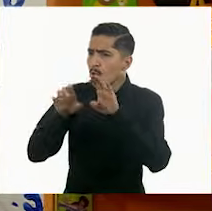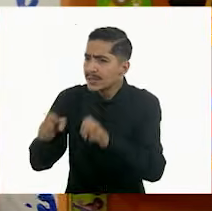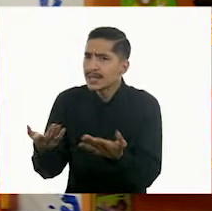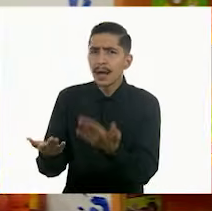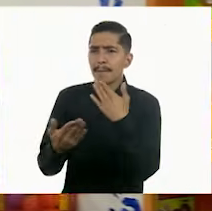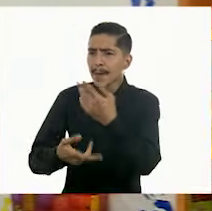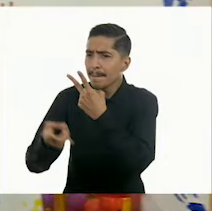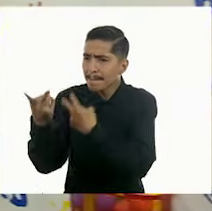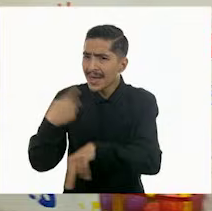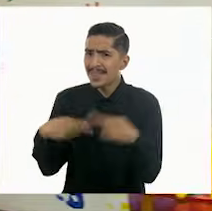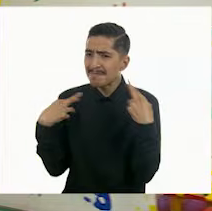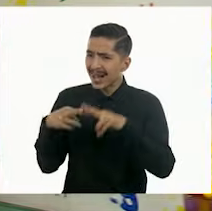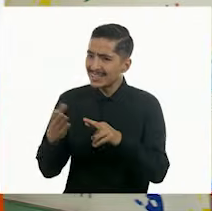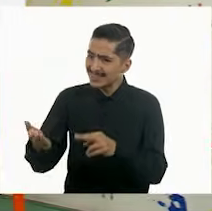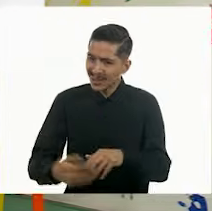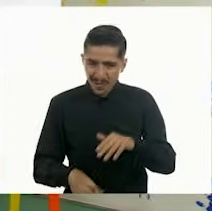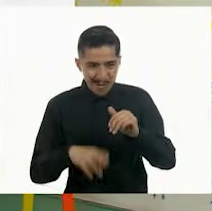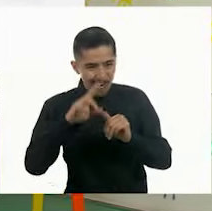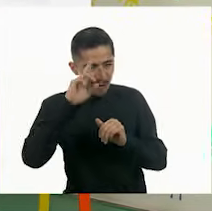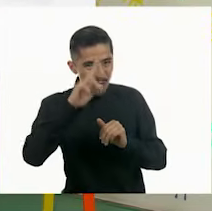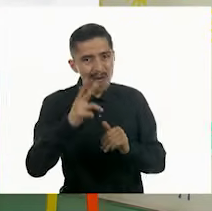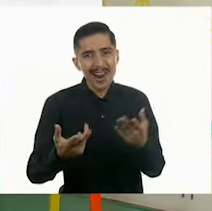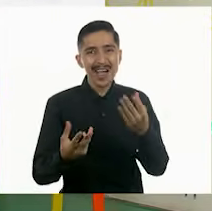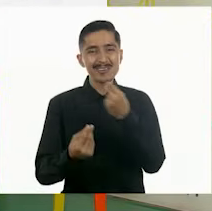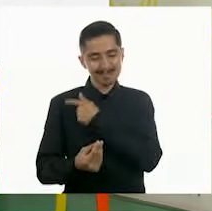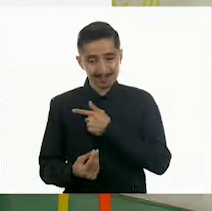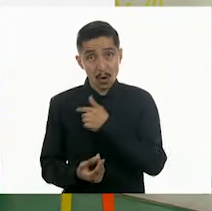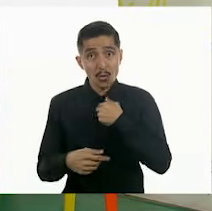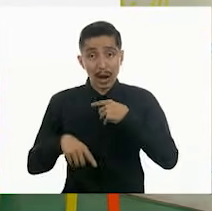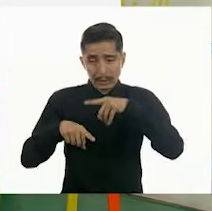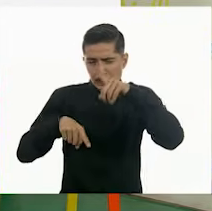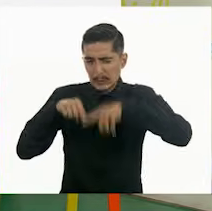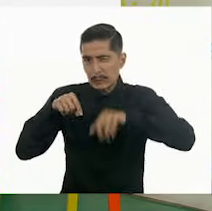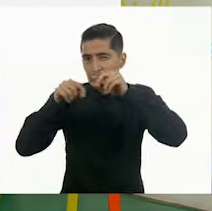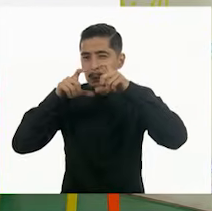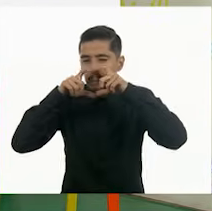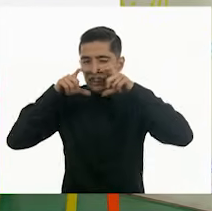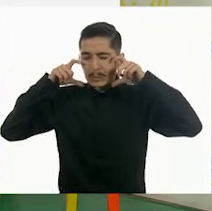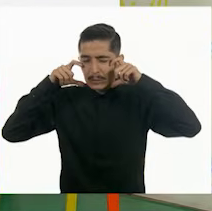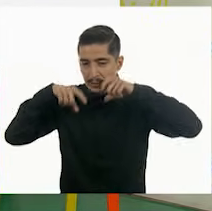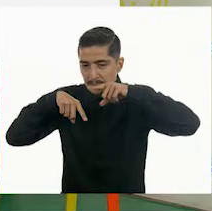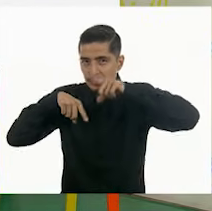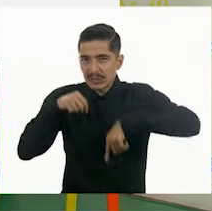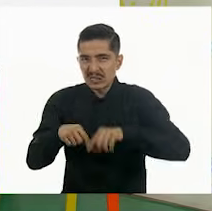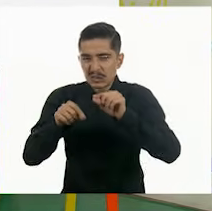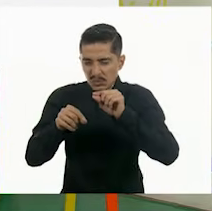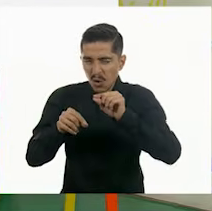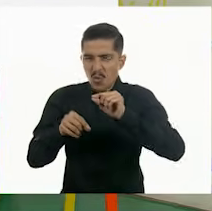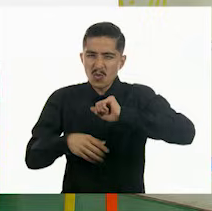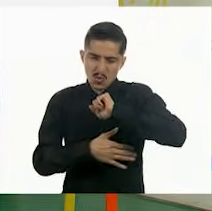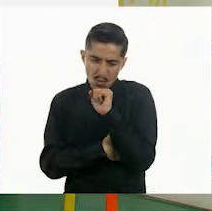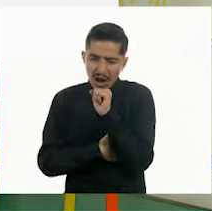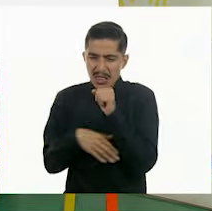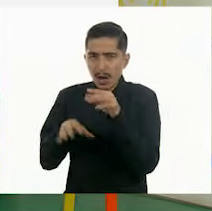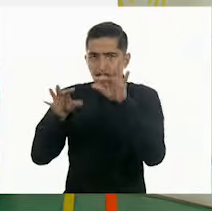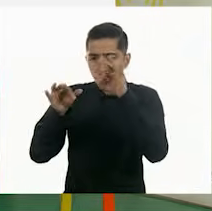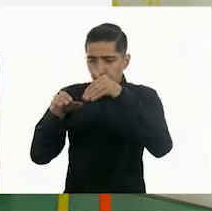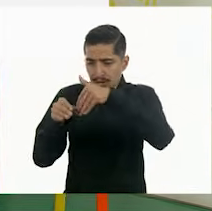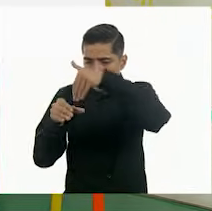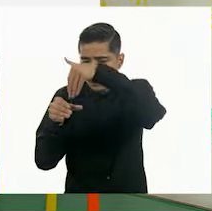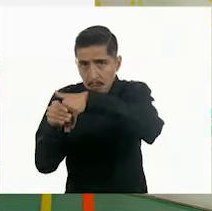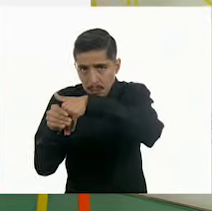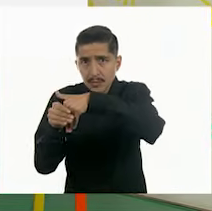gusto verte por Hola, ¿qué tal? También un gusto. Me voy a quitar mi cubrebocas. Muy bien. Lo voy a guardar en mi bolsita